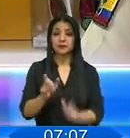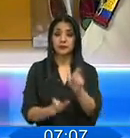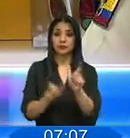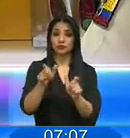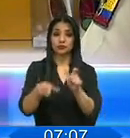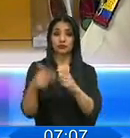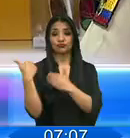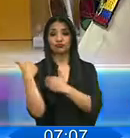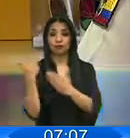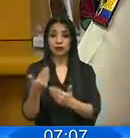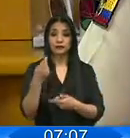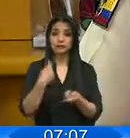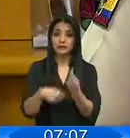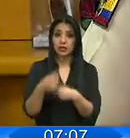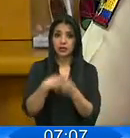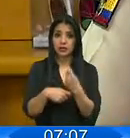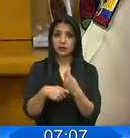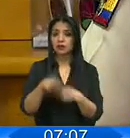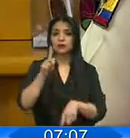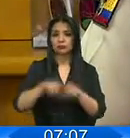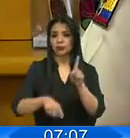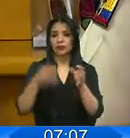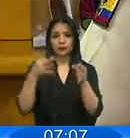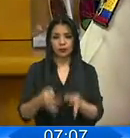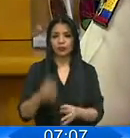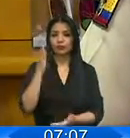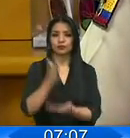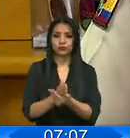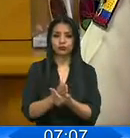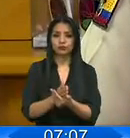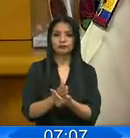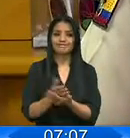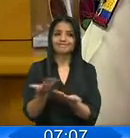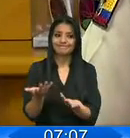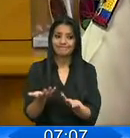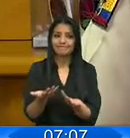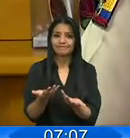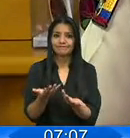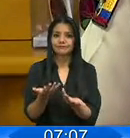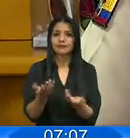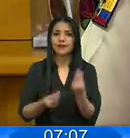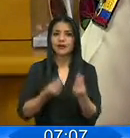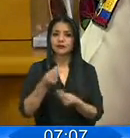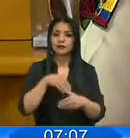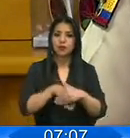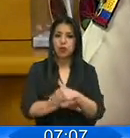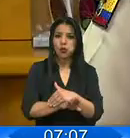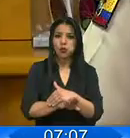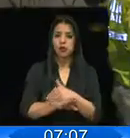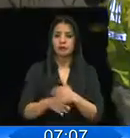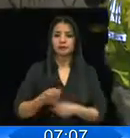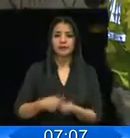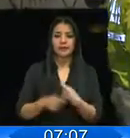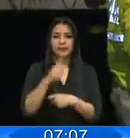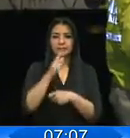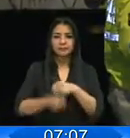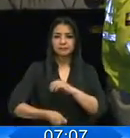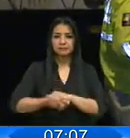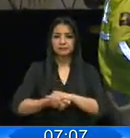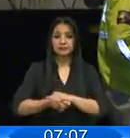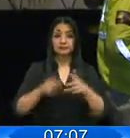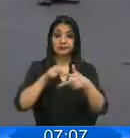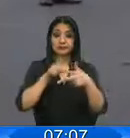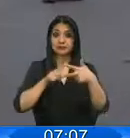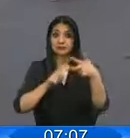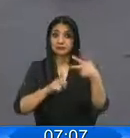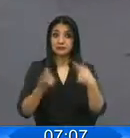encargadas de la comercialización no lo pudieron hacer y trataron de presuntamente introducir el mercado ilegal los casos dejan ver